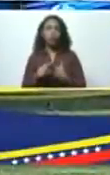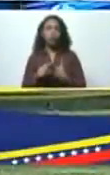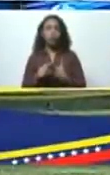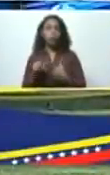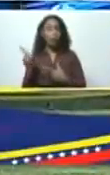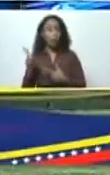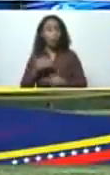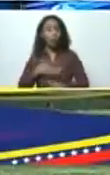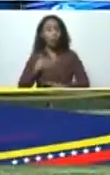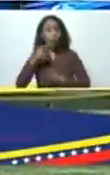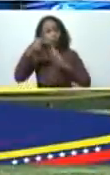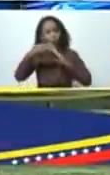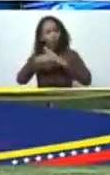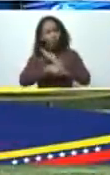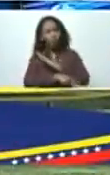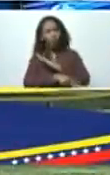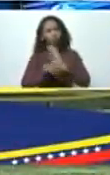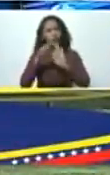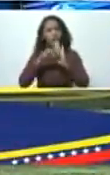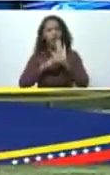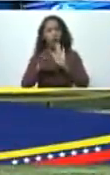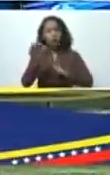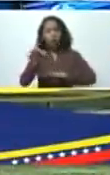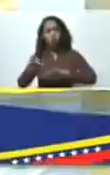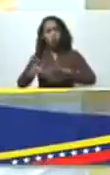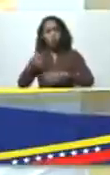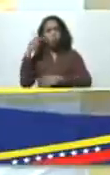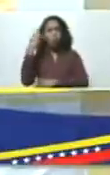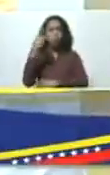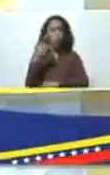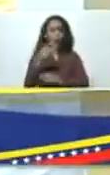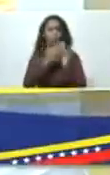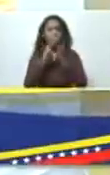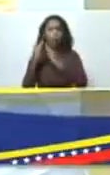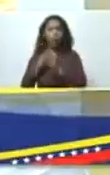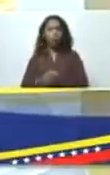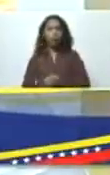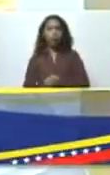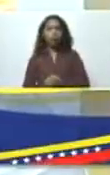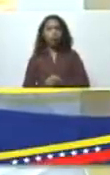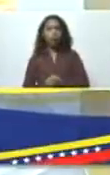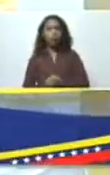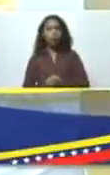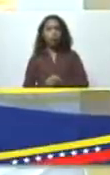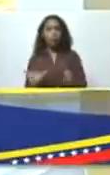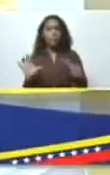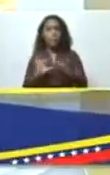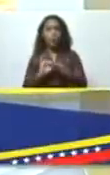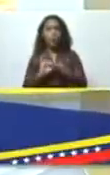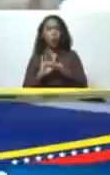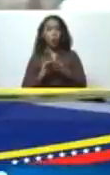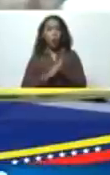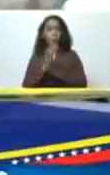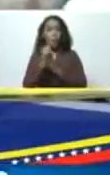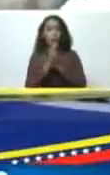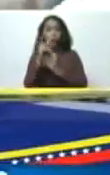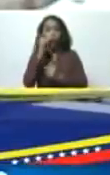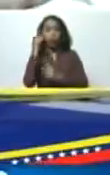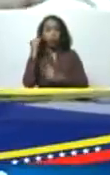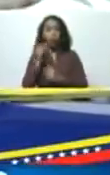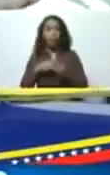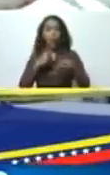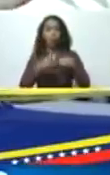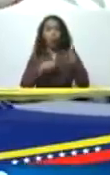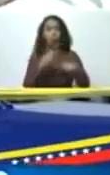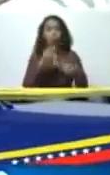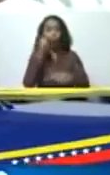puede profundizar a nivel de municipio, parroquia, comunidad, la relación con los emprendedores, emprendedoras,